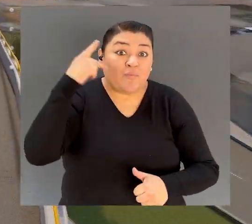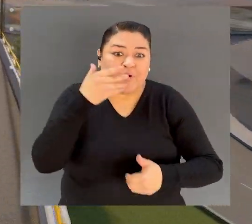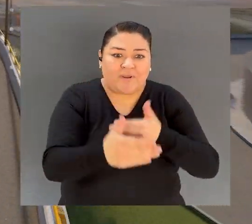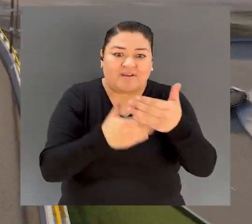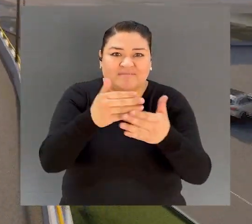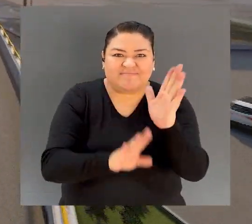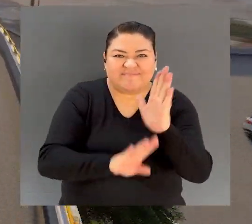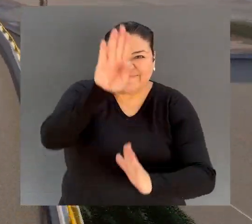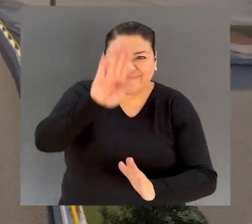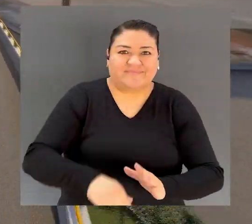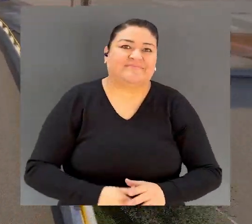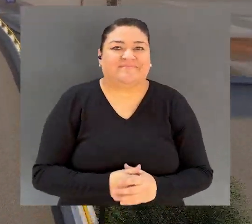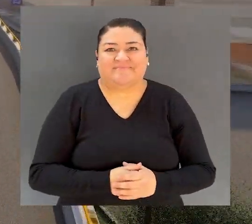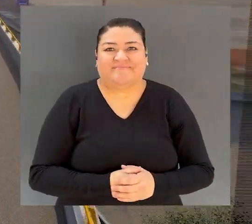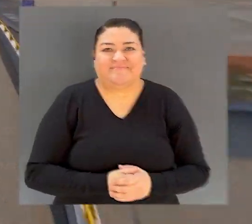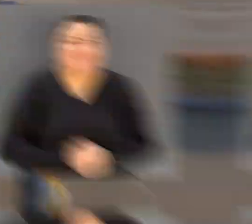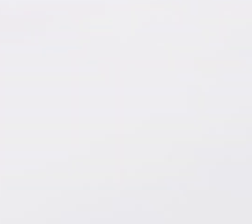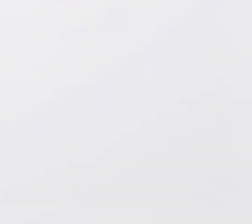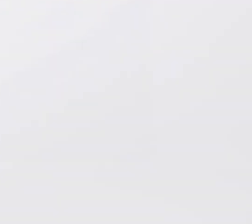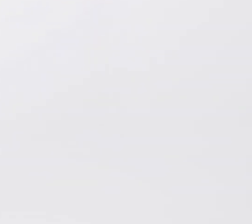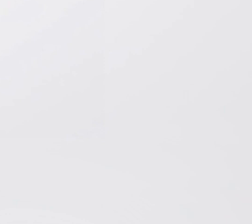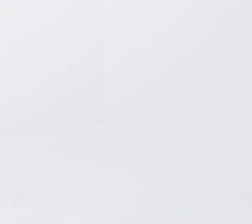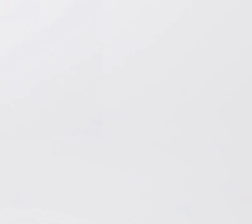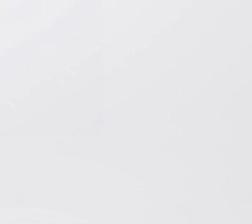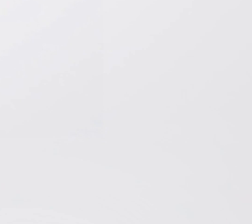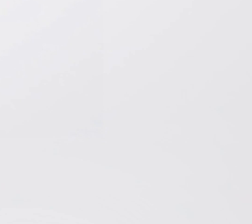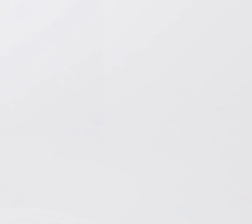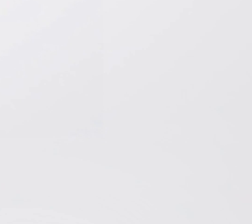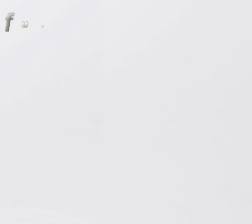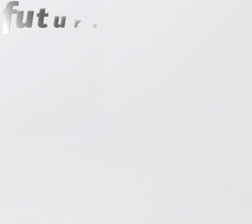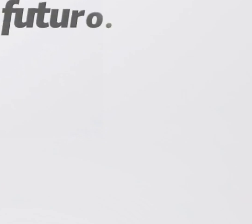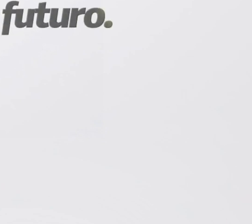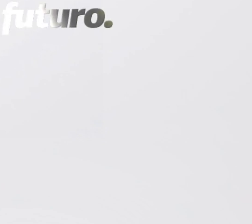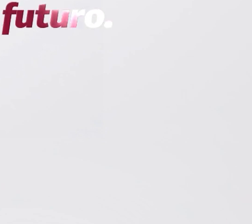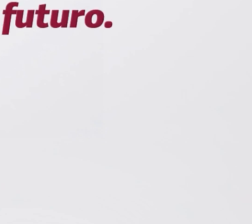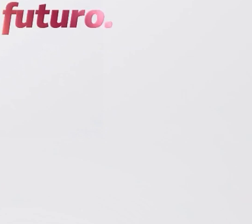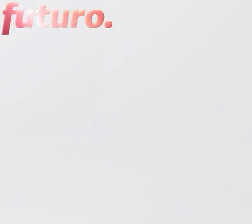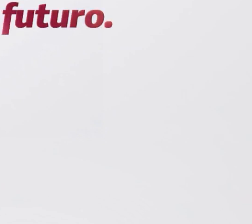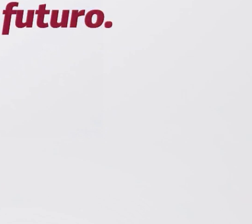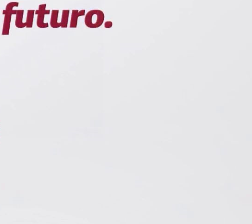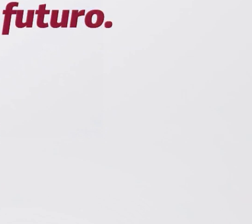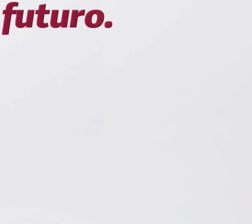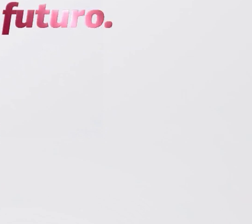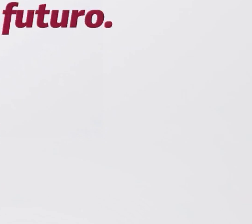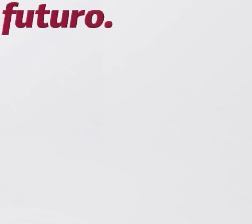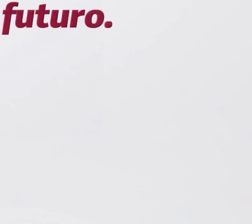presente, Puebla Acelera. Gobierno de Puebla. Hacer historia. Hacer futuro. Hacer historia.